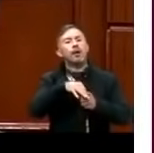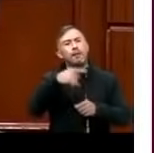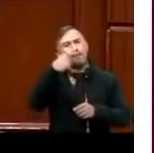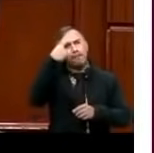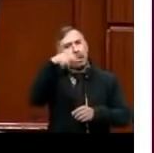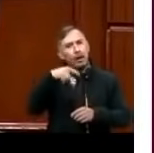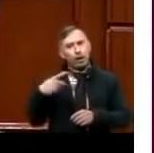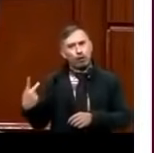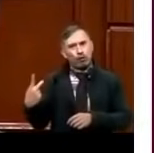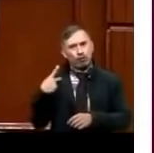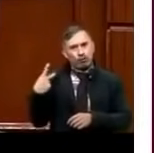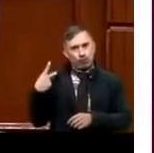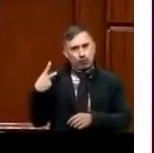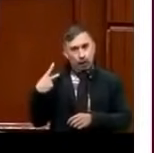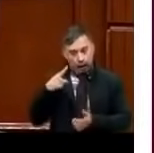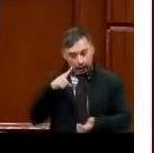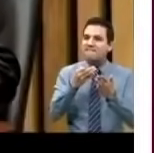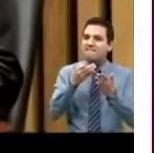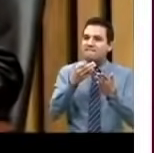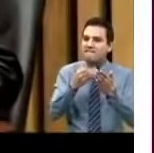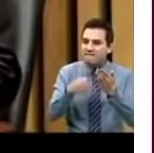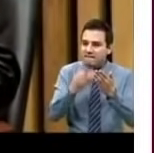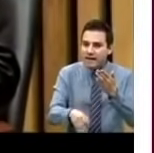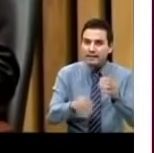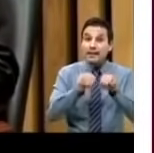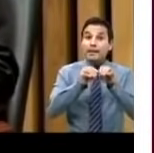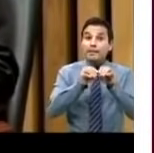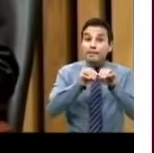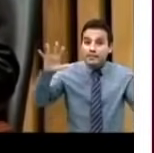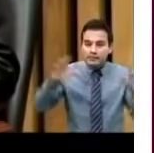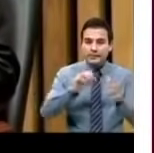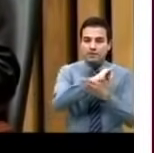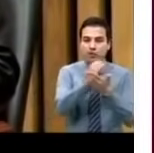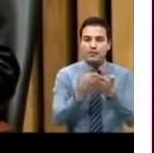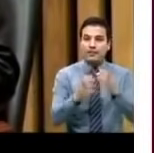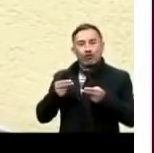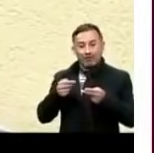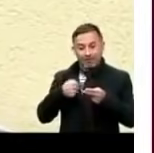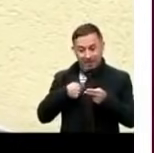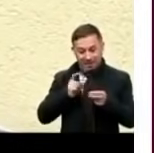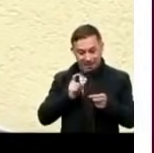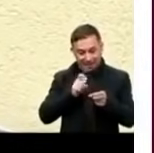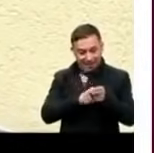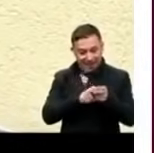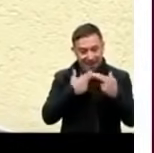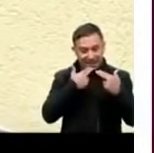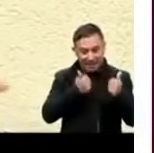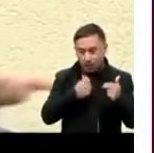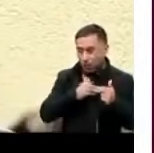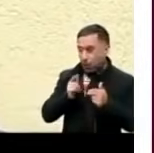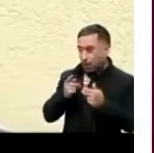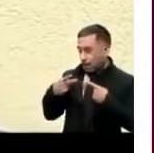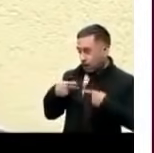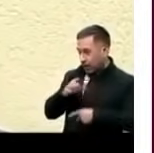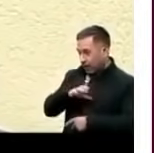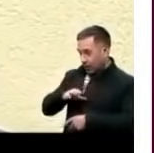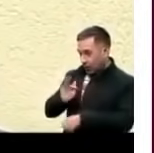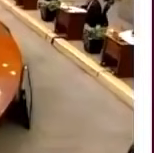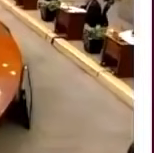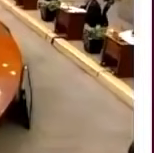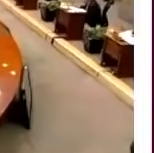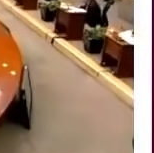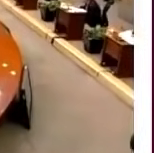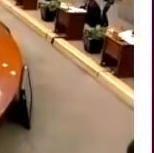a partidos y candidatos. En su sesión de anoche, el INE aprobó históricas multas a gastos de campaña